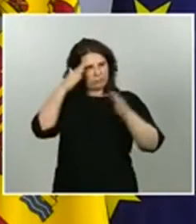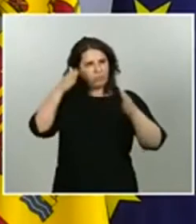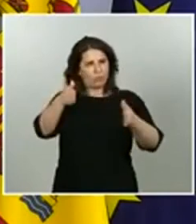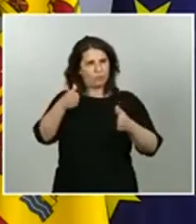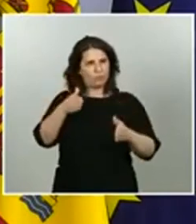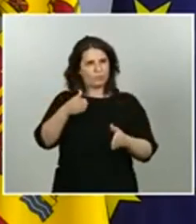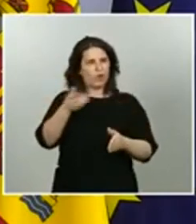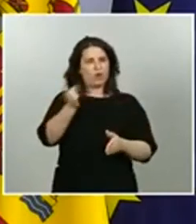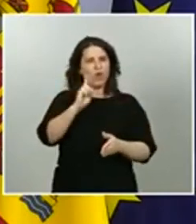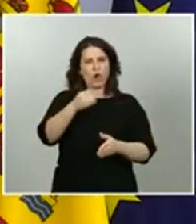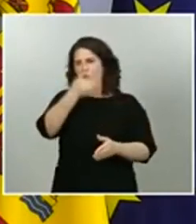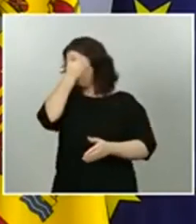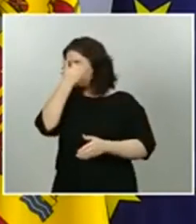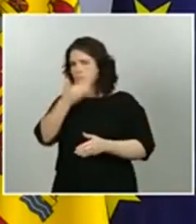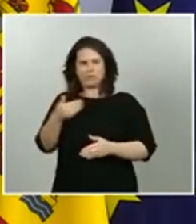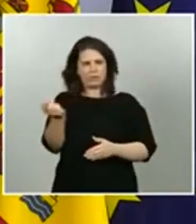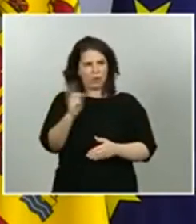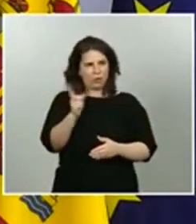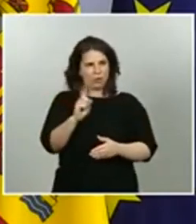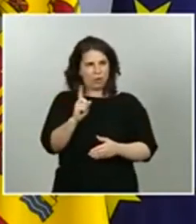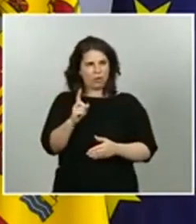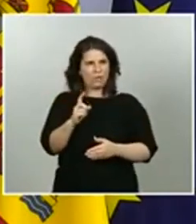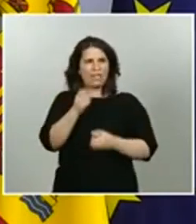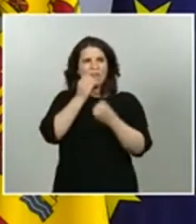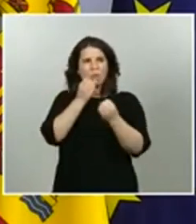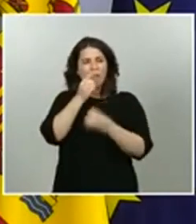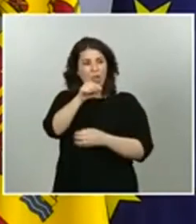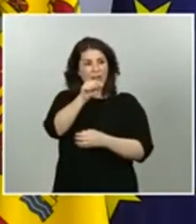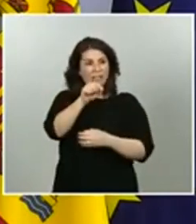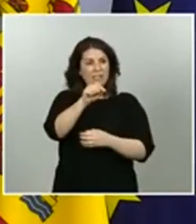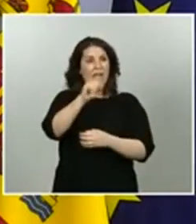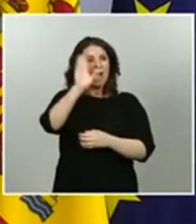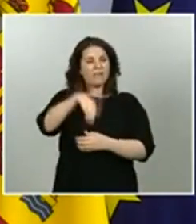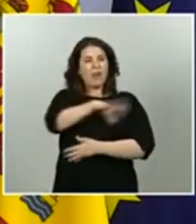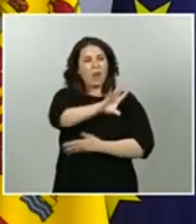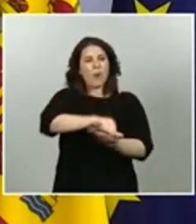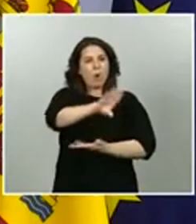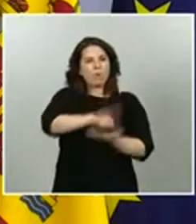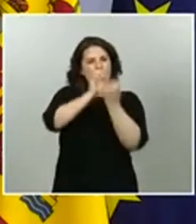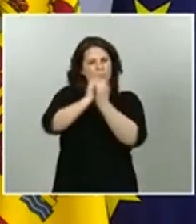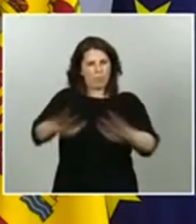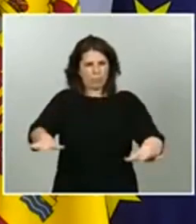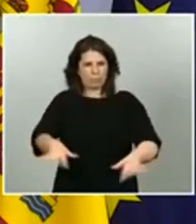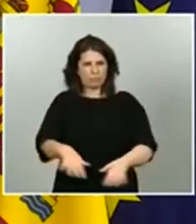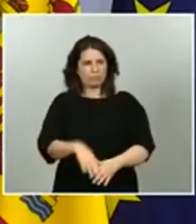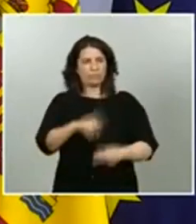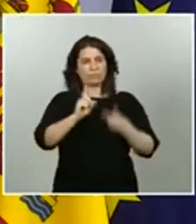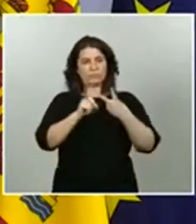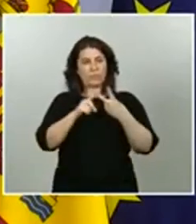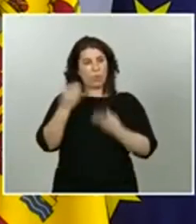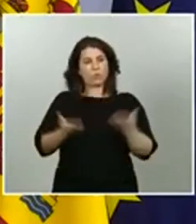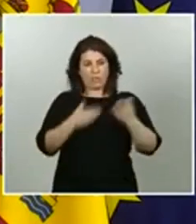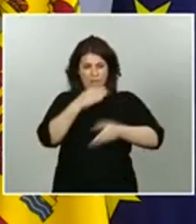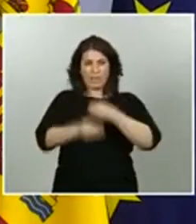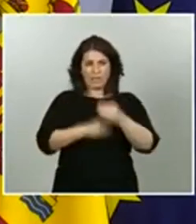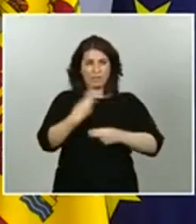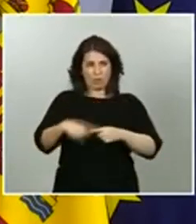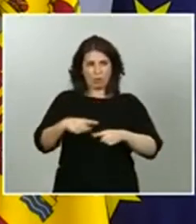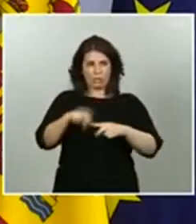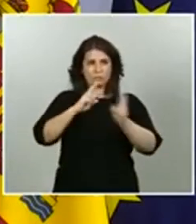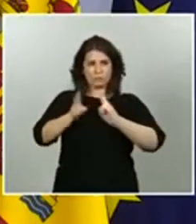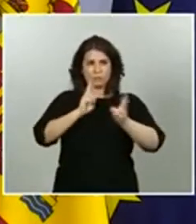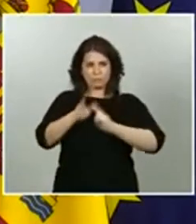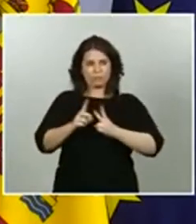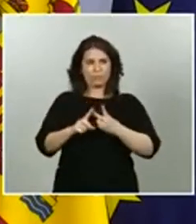contrario, se hacen eco de esas informaciones. En segundo lugar, hay una justicia que está actuando. Y en tercer lugar, y esto es algo que